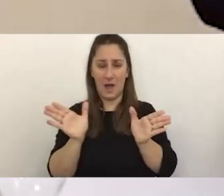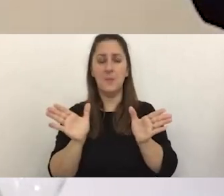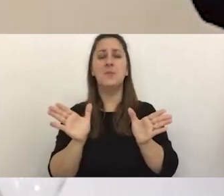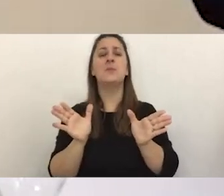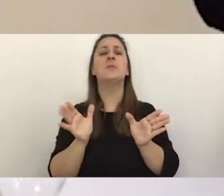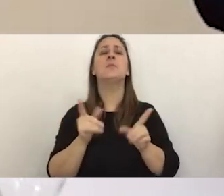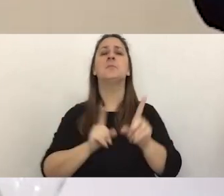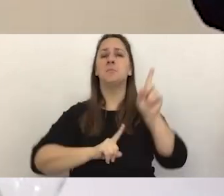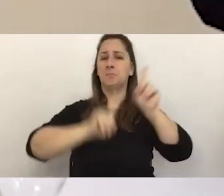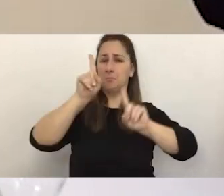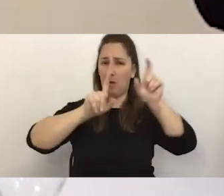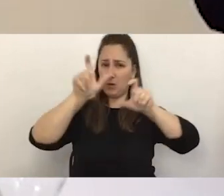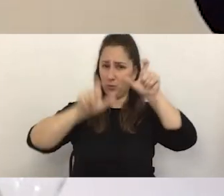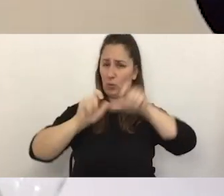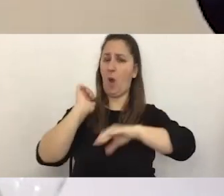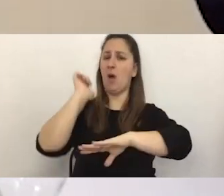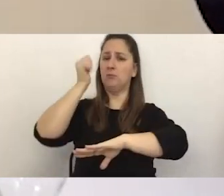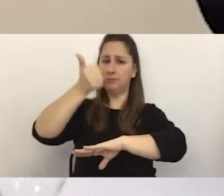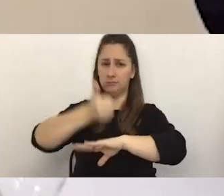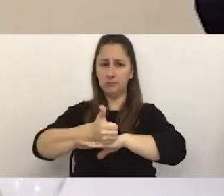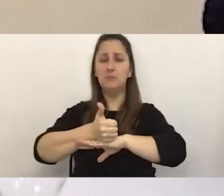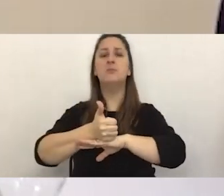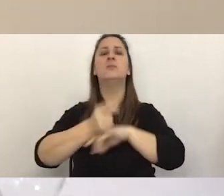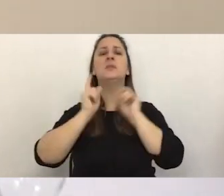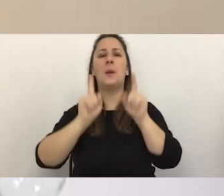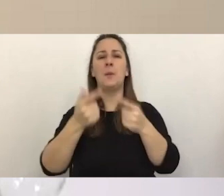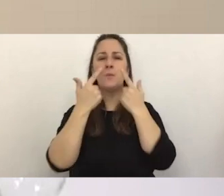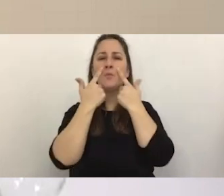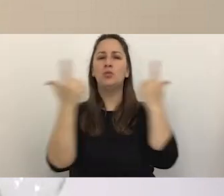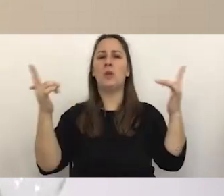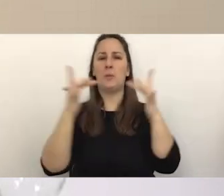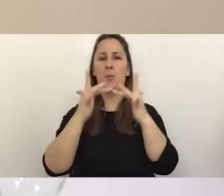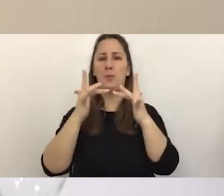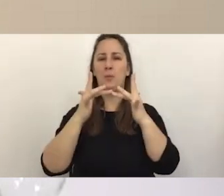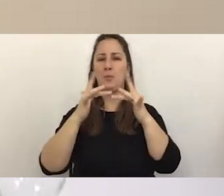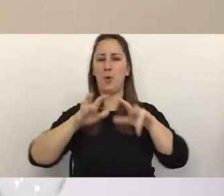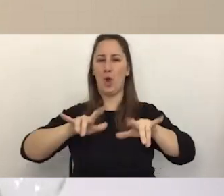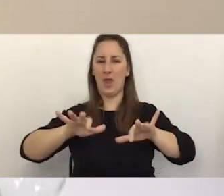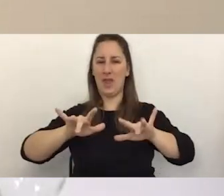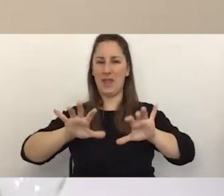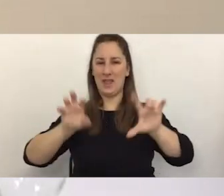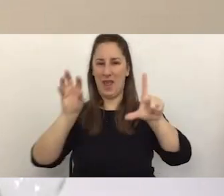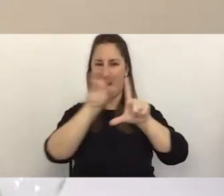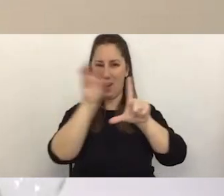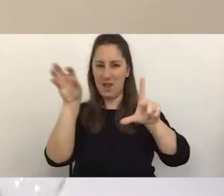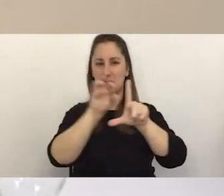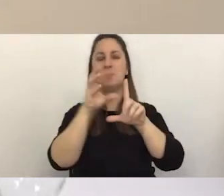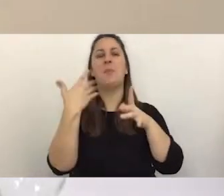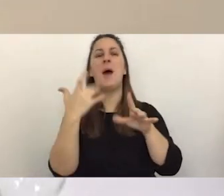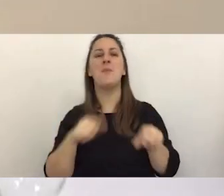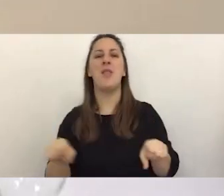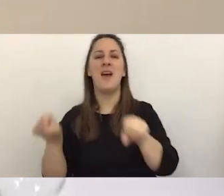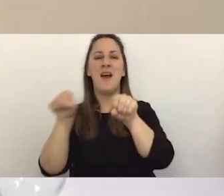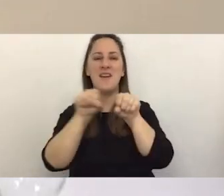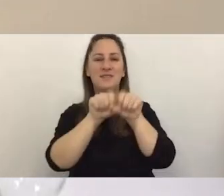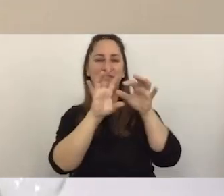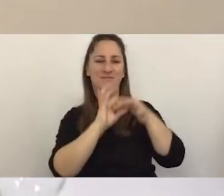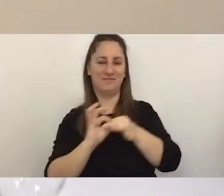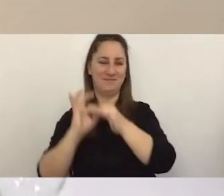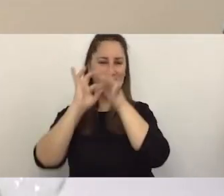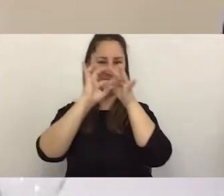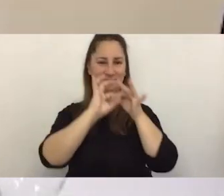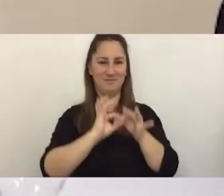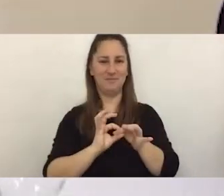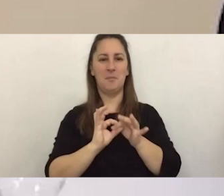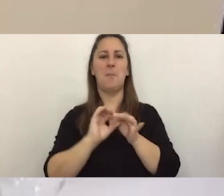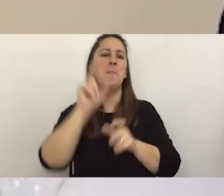presentes. Lo vamos a transmitir vía streaming para que se puedan conectar y para que para que puedan